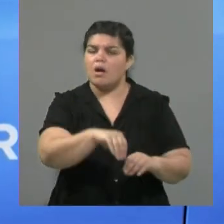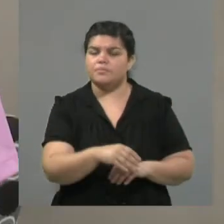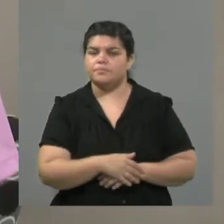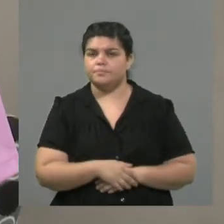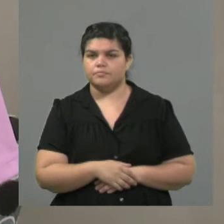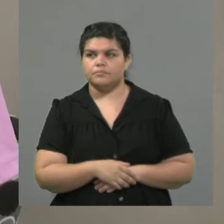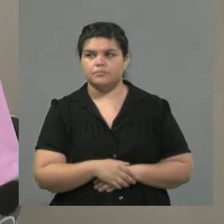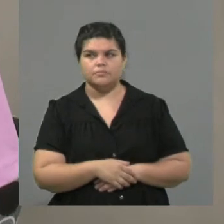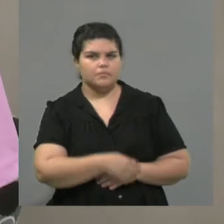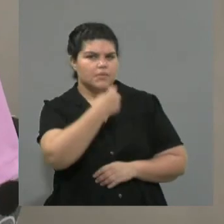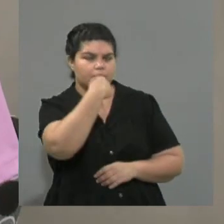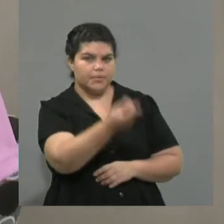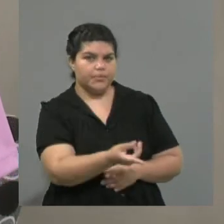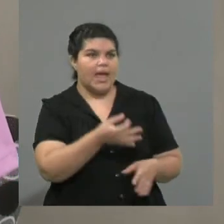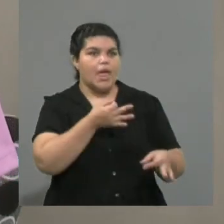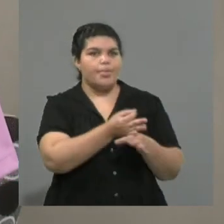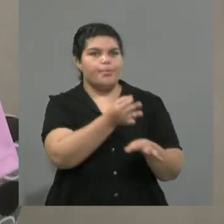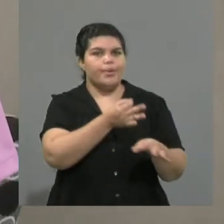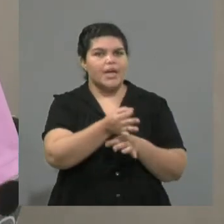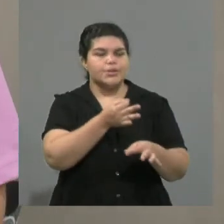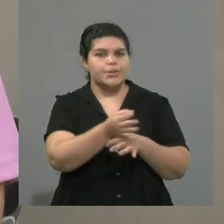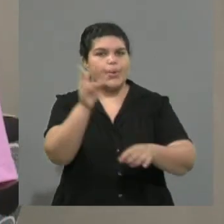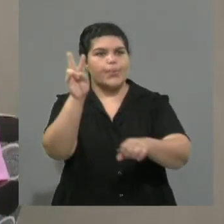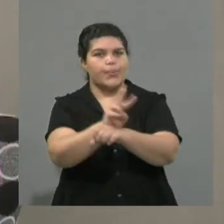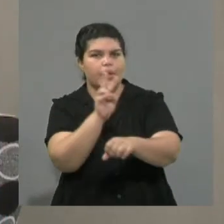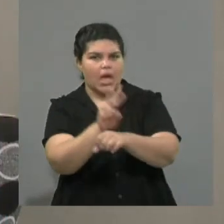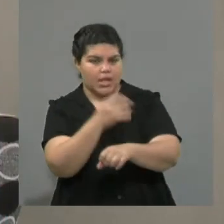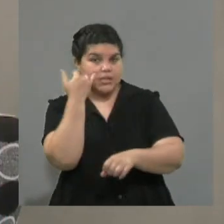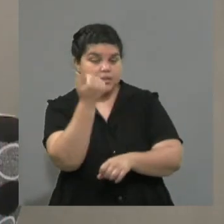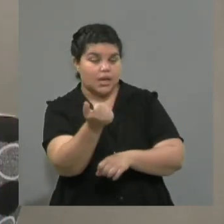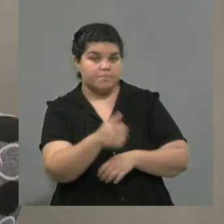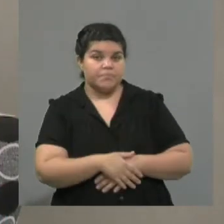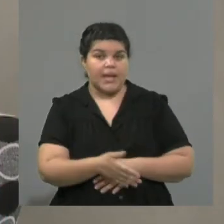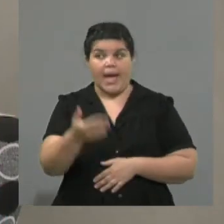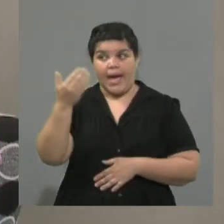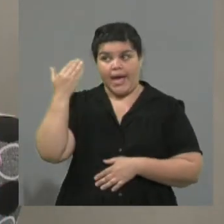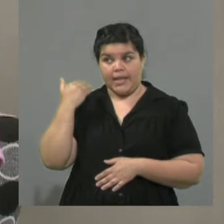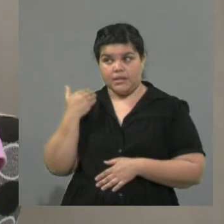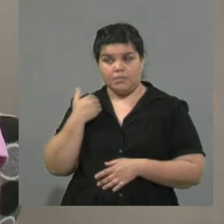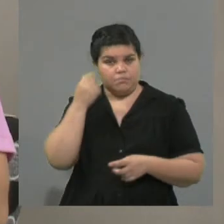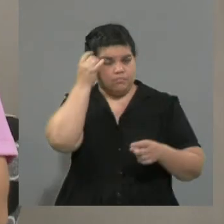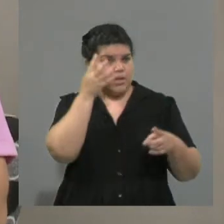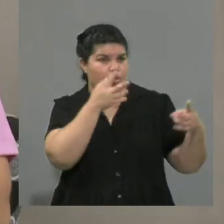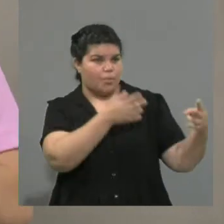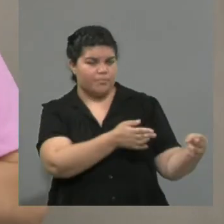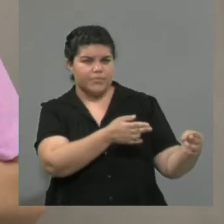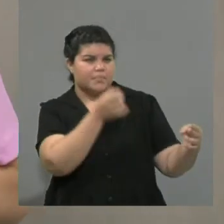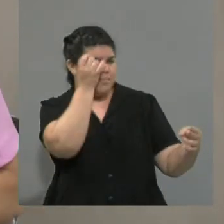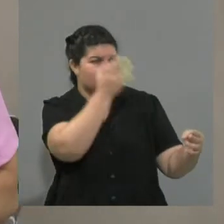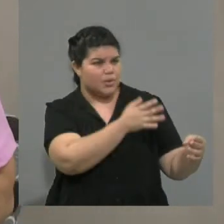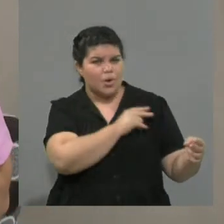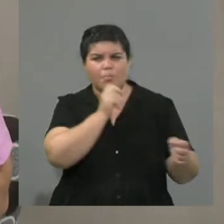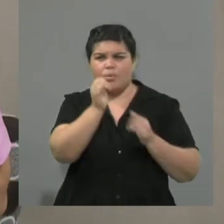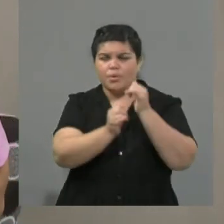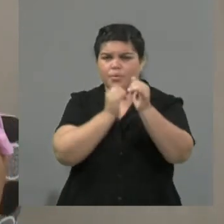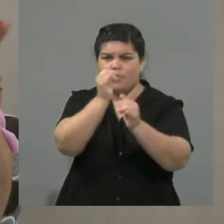educación vial existe, digo, se habla mucho de esto y uno tiene la sensación, Fausto, perdón, que te interrumpí, pero uno tiene la sensación de que si uno